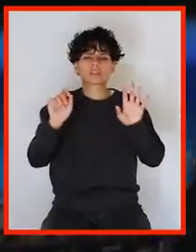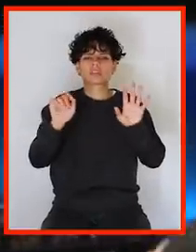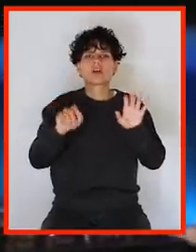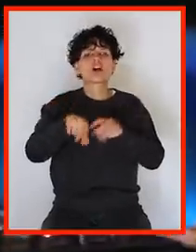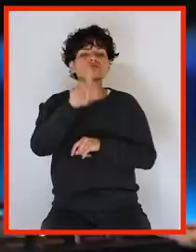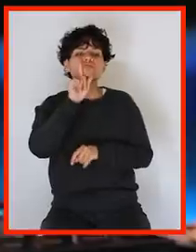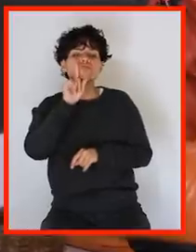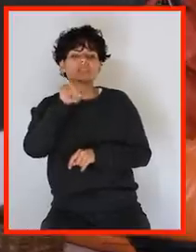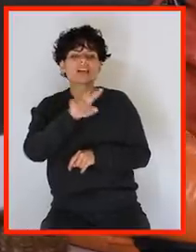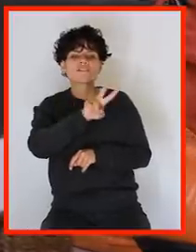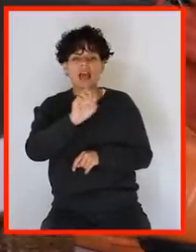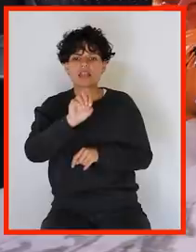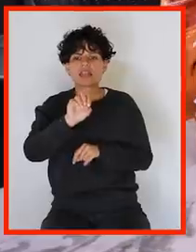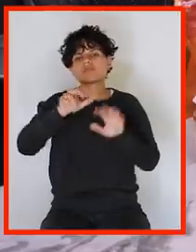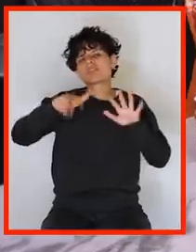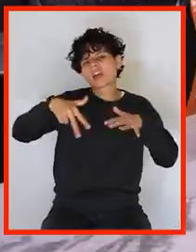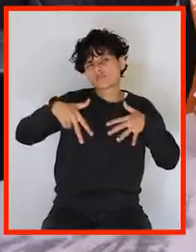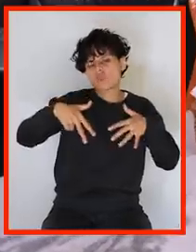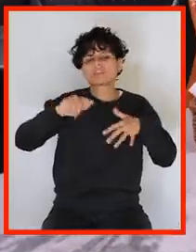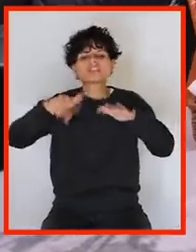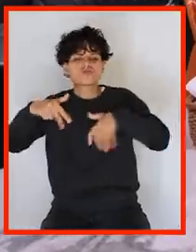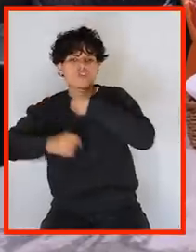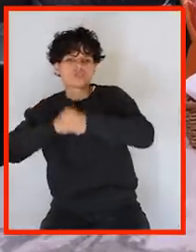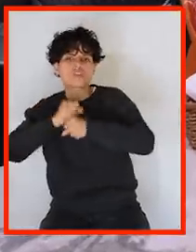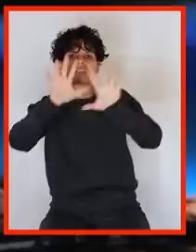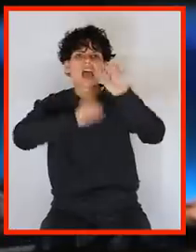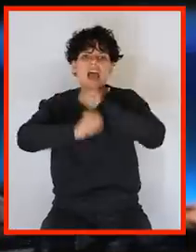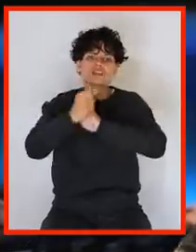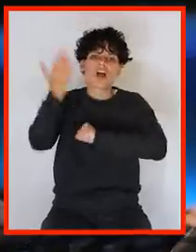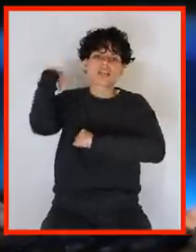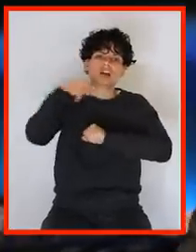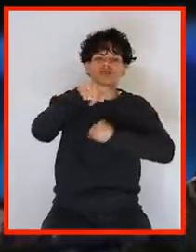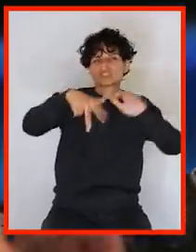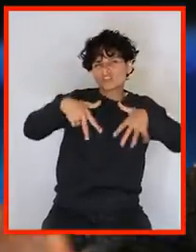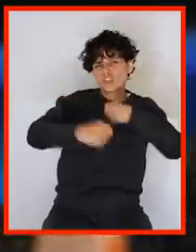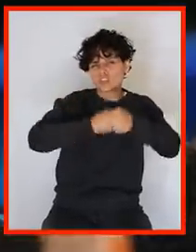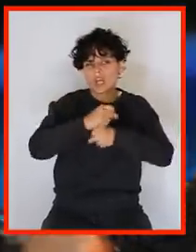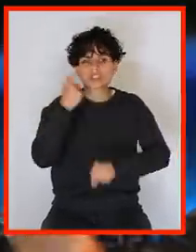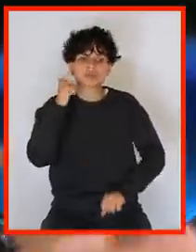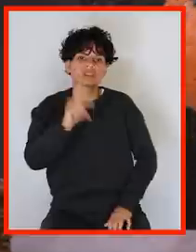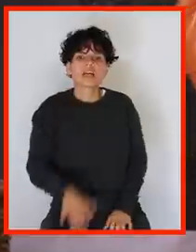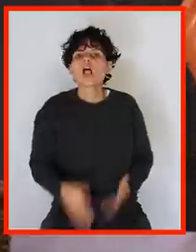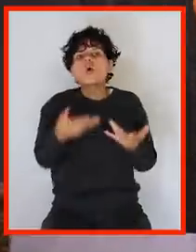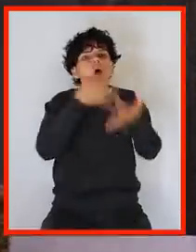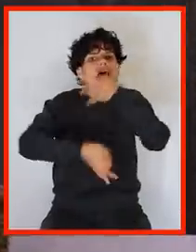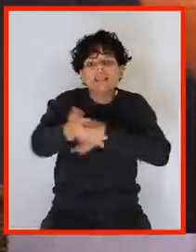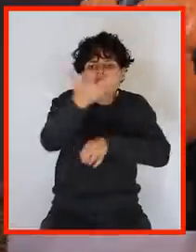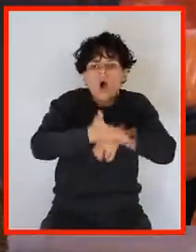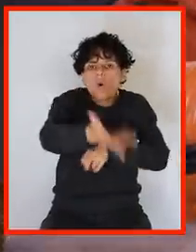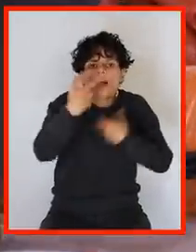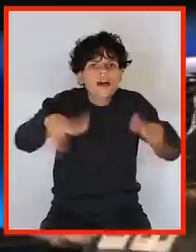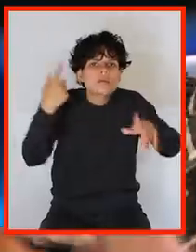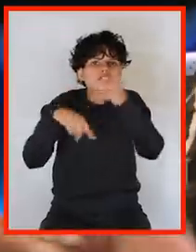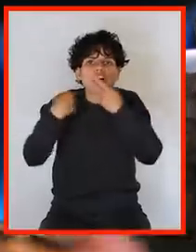como 20 en ese tiempo tú, ¿no? Sí, 18. 18, cacho, imagínate, hace 10 años atrás, 18. La weá es que ya. Cuento la weá luego, se te va a